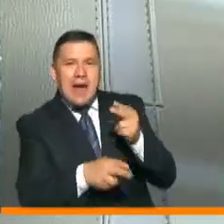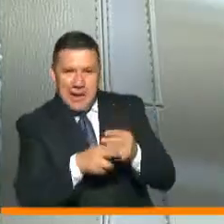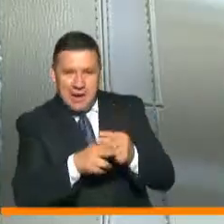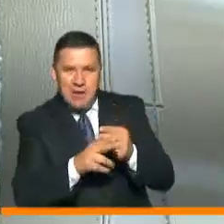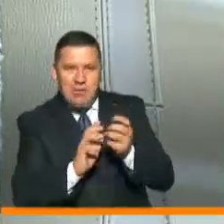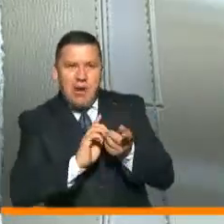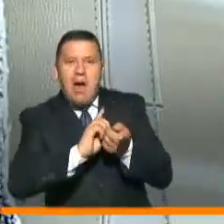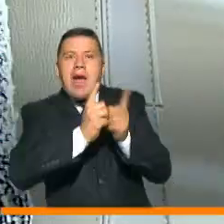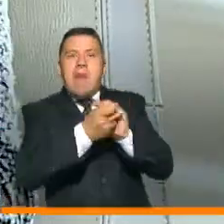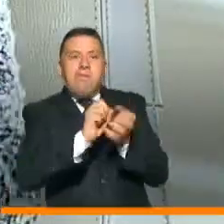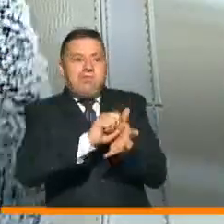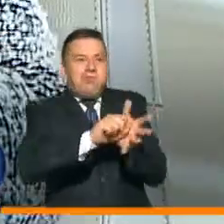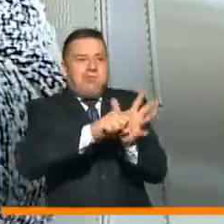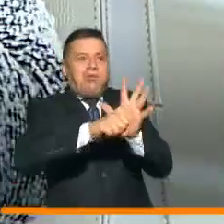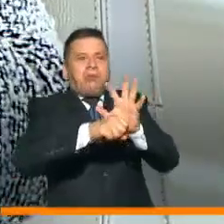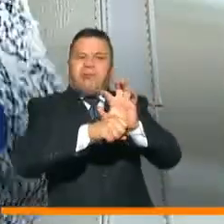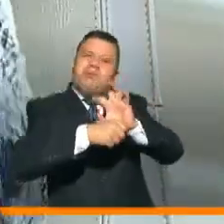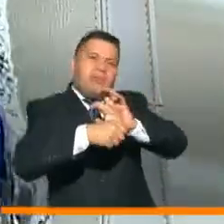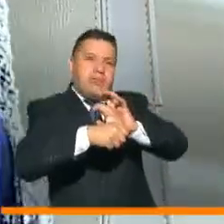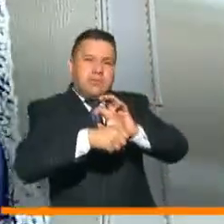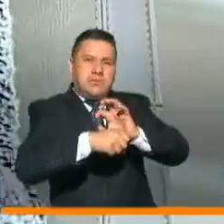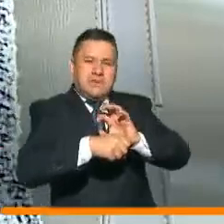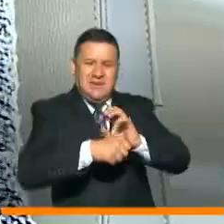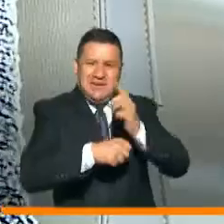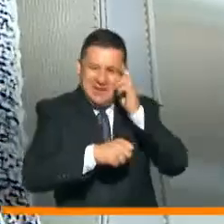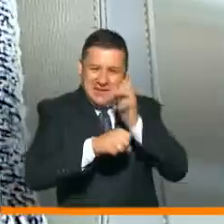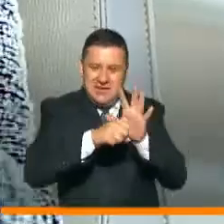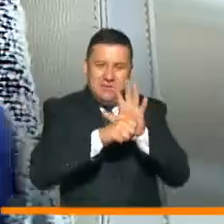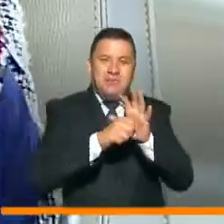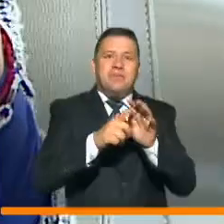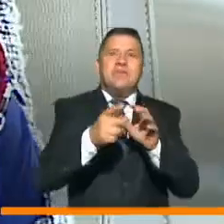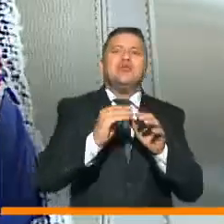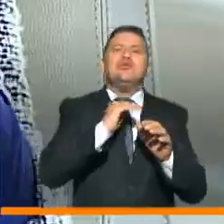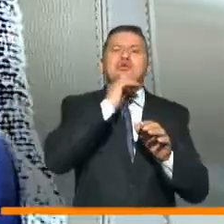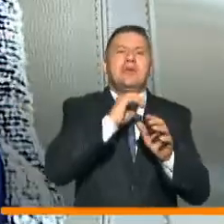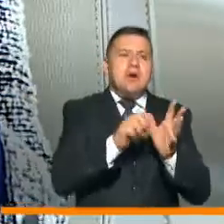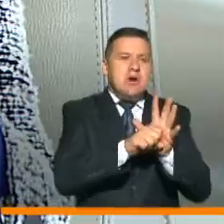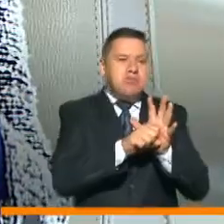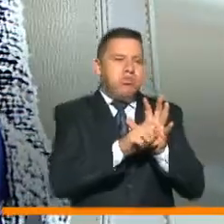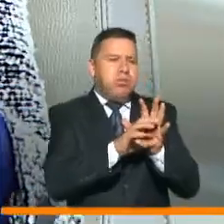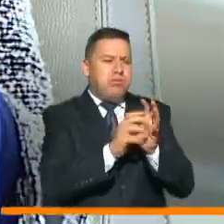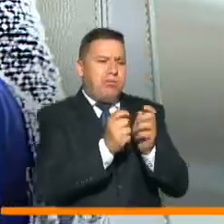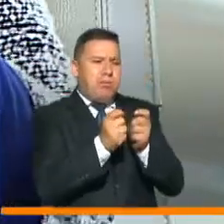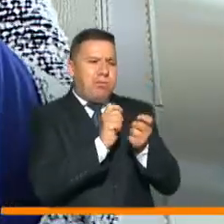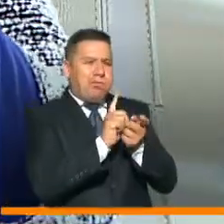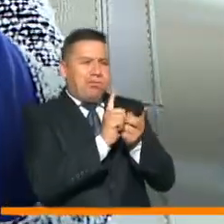llama mutaciones. Cuando las mutaciones se acumulan de manera suficiente,